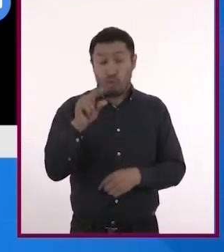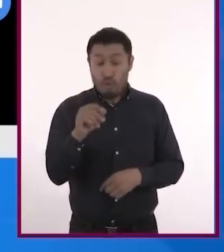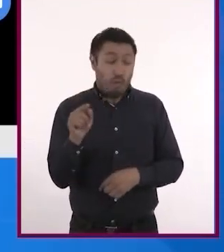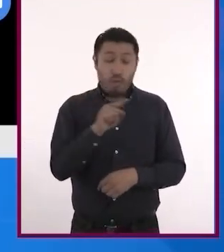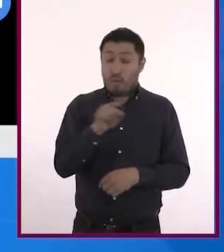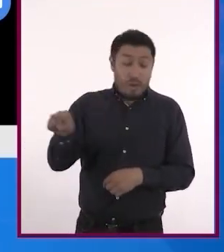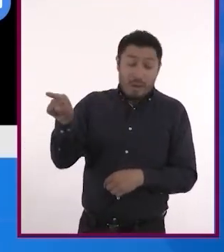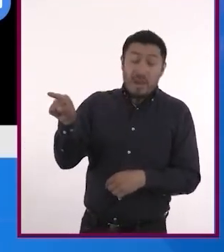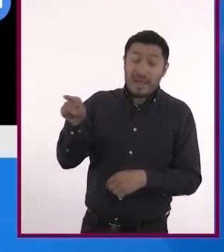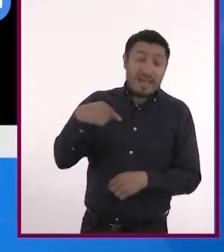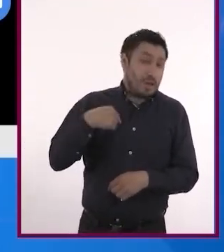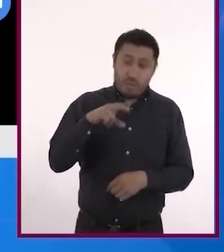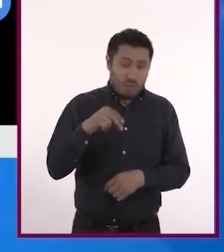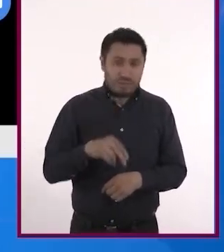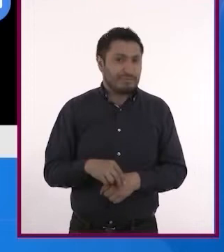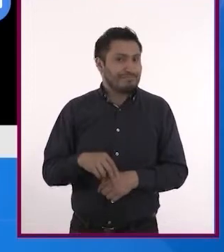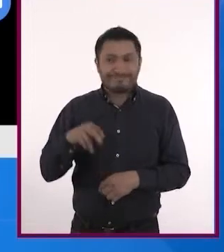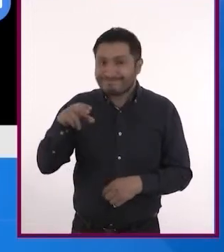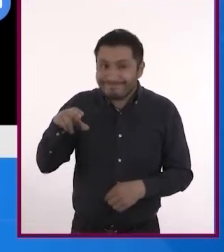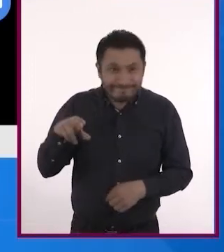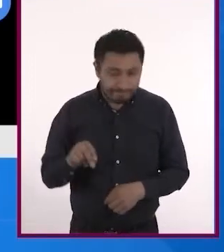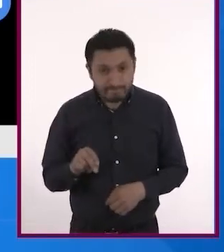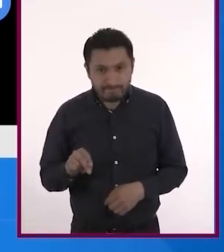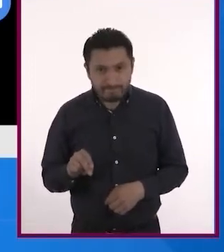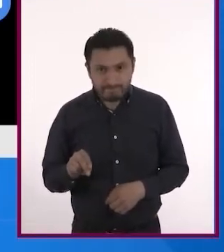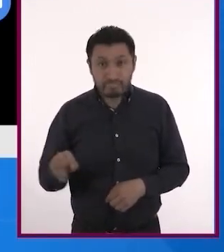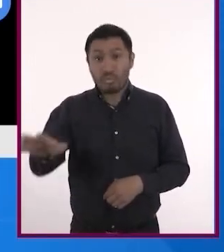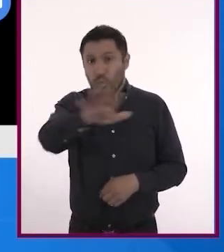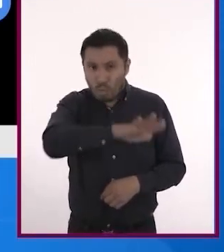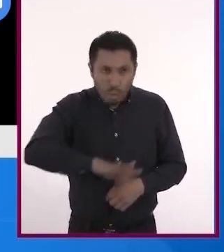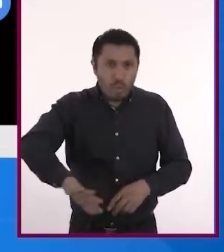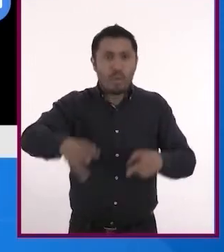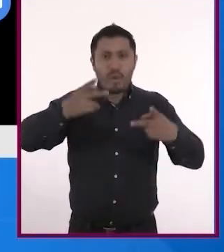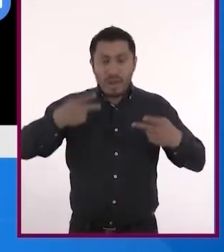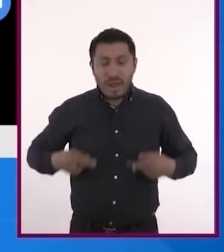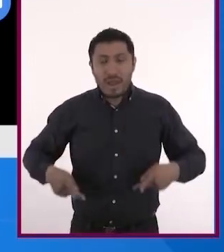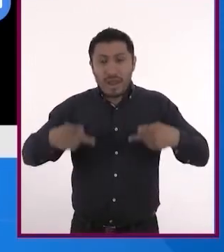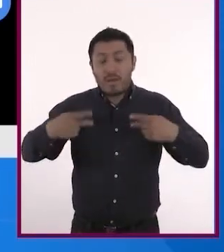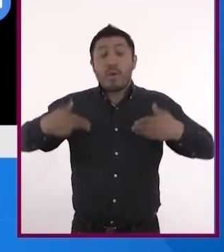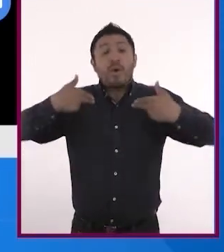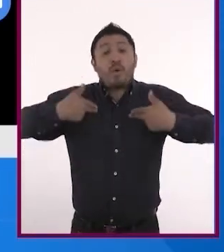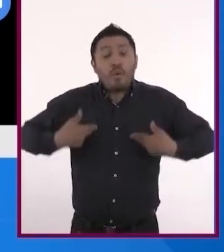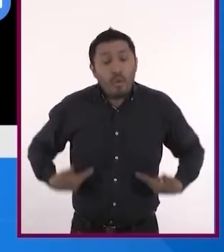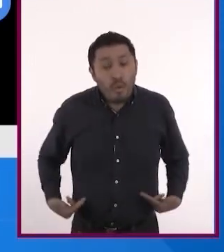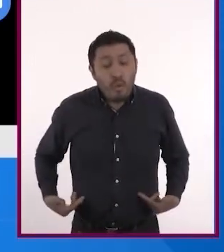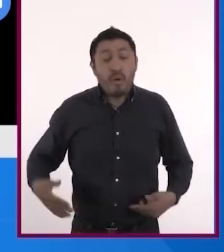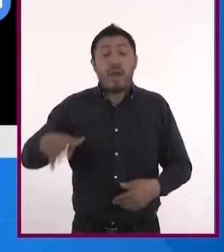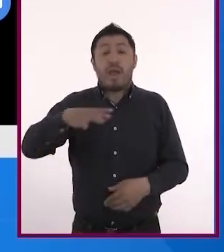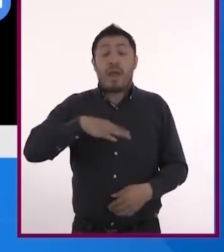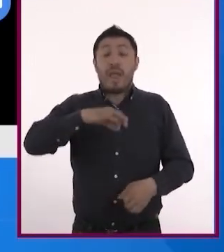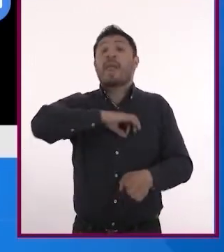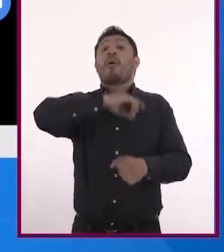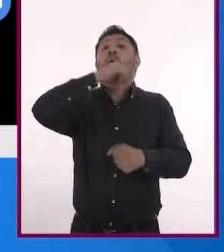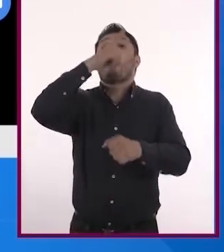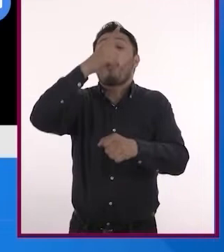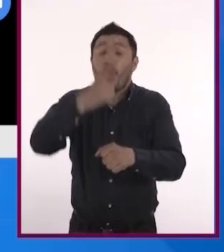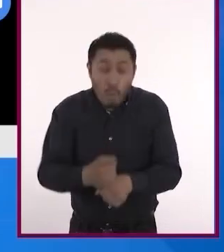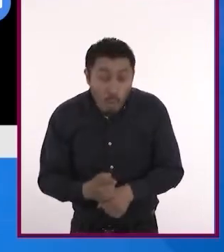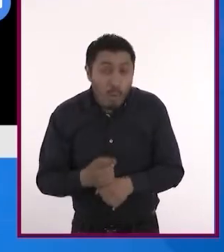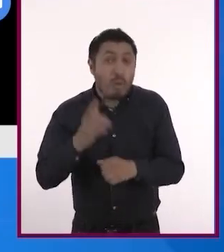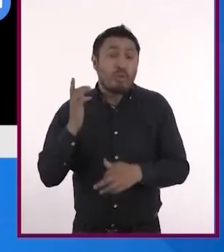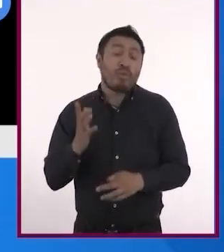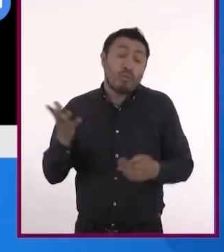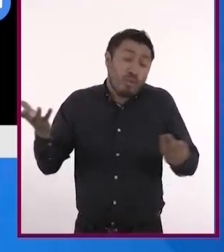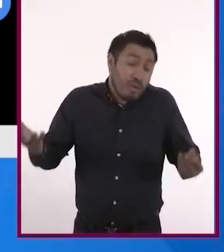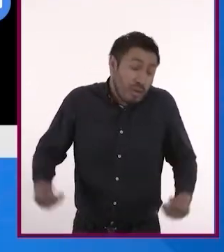cierto. Todas las personas, por ser seres humanos, estamos expuestos a que en algún momento